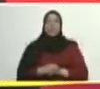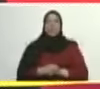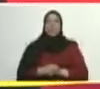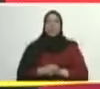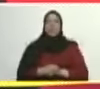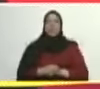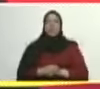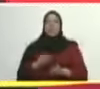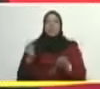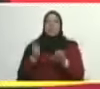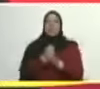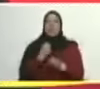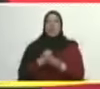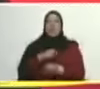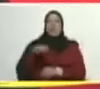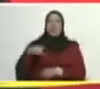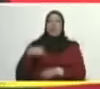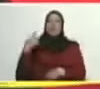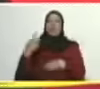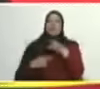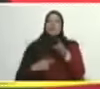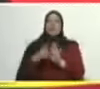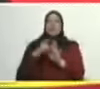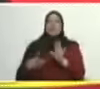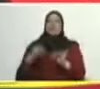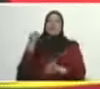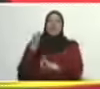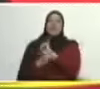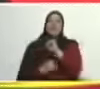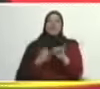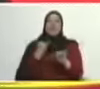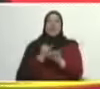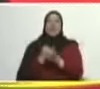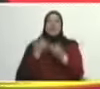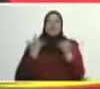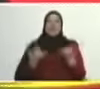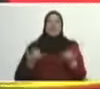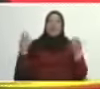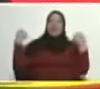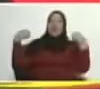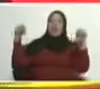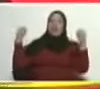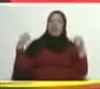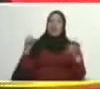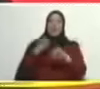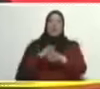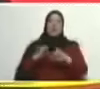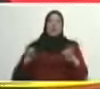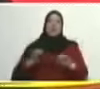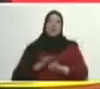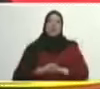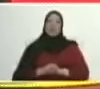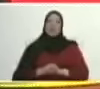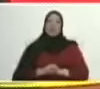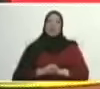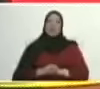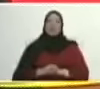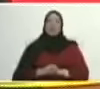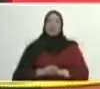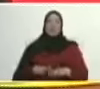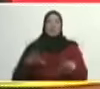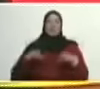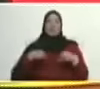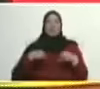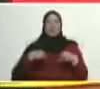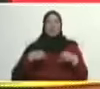pueblo palestino tiene derecho a la autodeterminación y al ejercicio de su soberanía. El reconocimiento